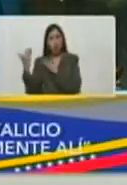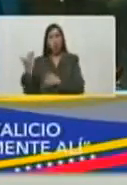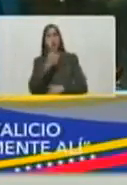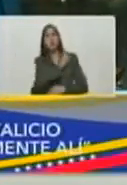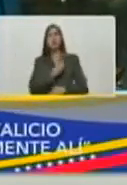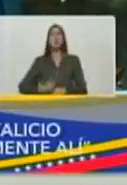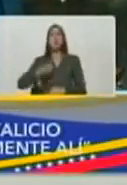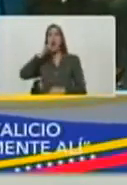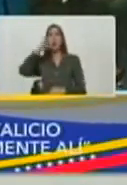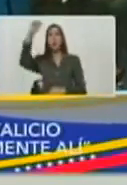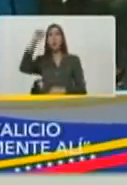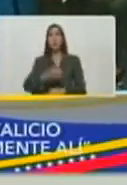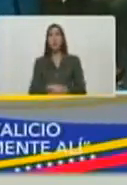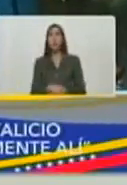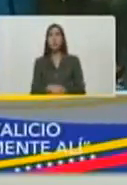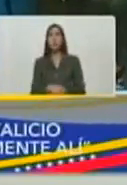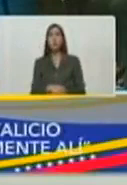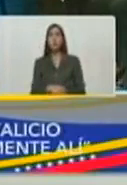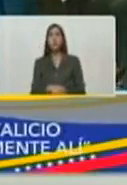presidente.